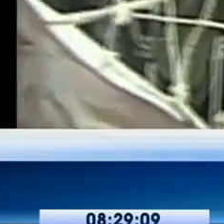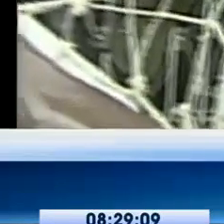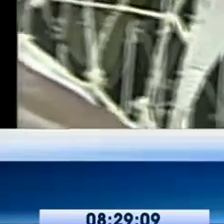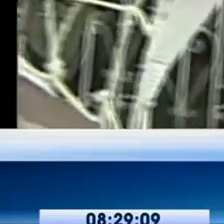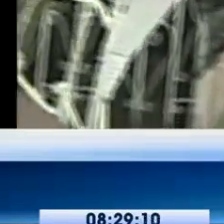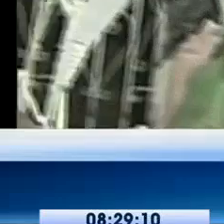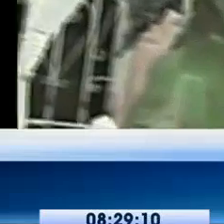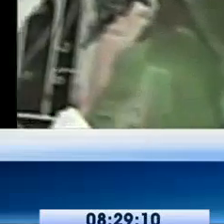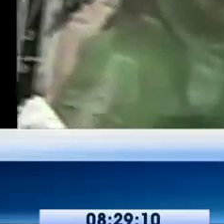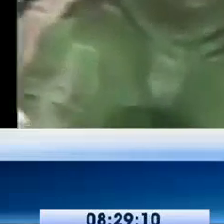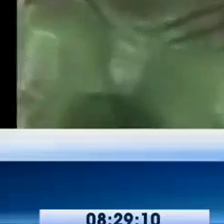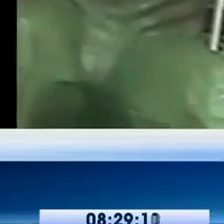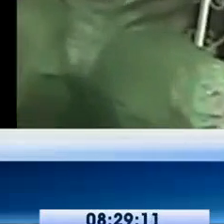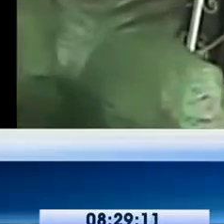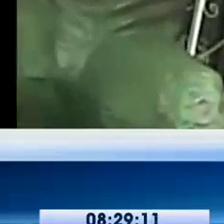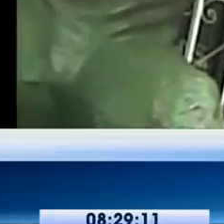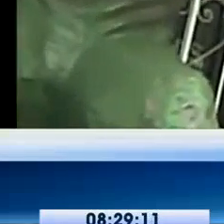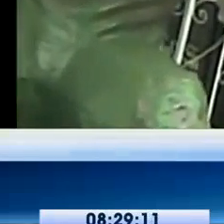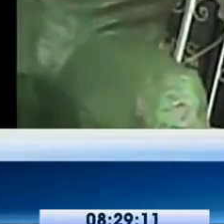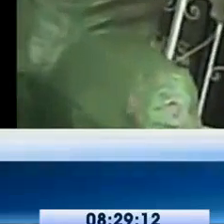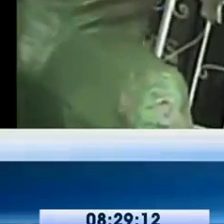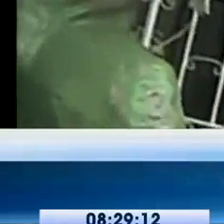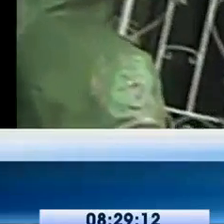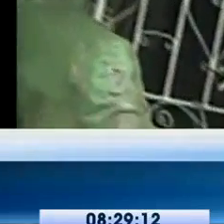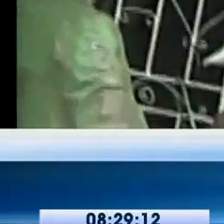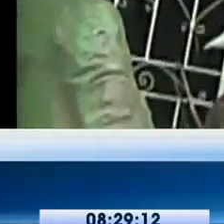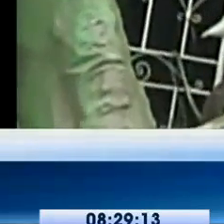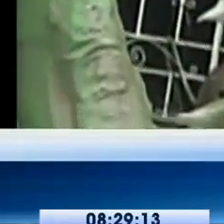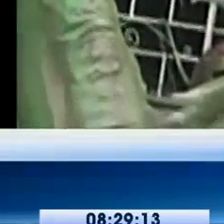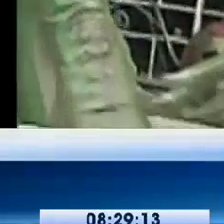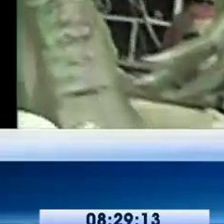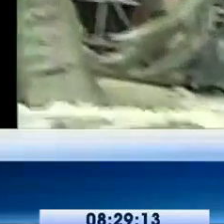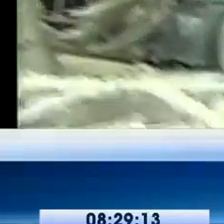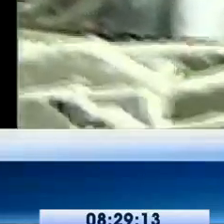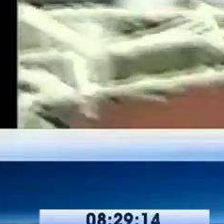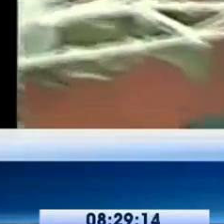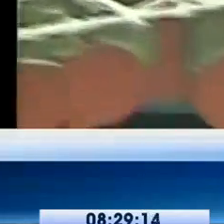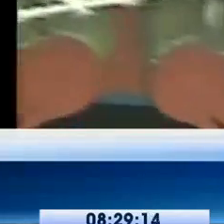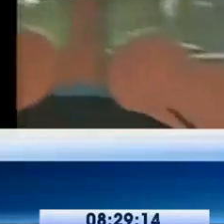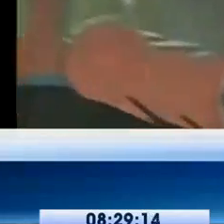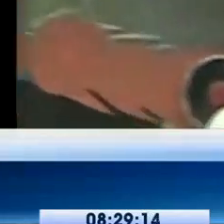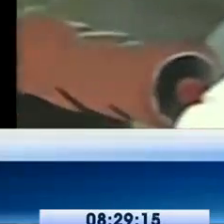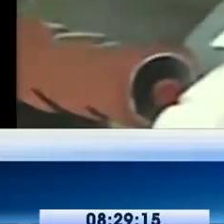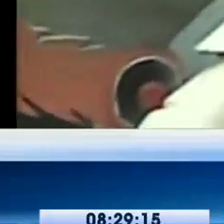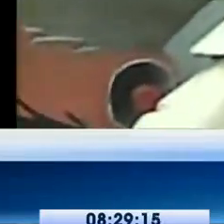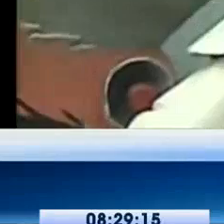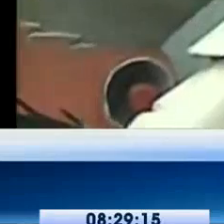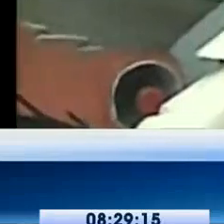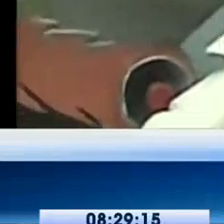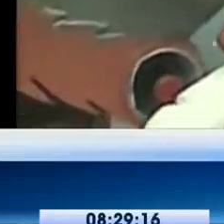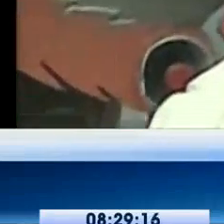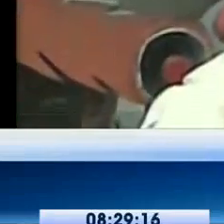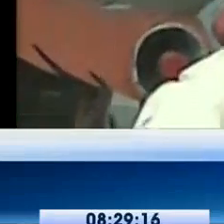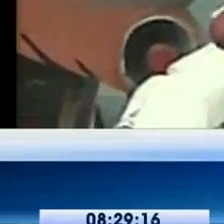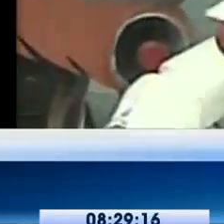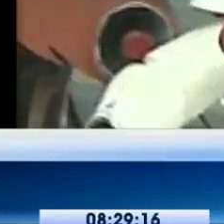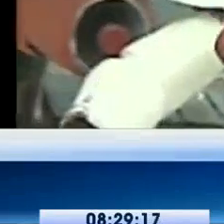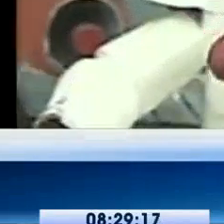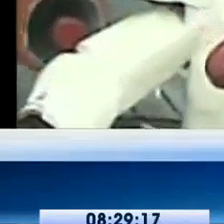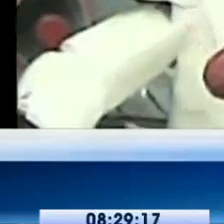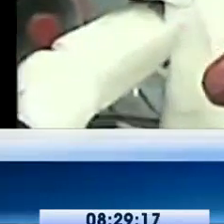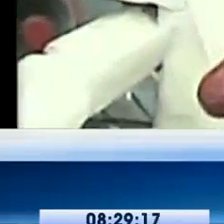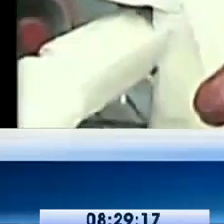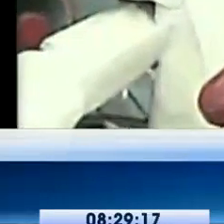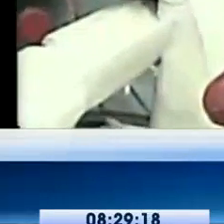de chicos y grandes para venir no solamente a apreciar estas obras artísticas, sino también para tomarse una